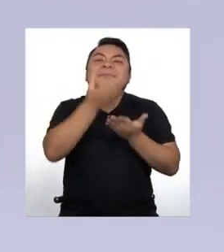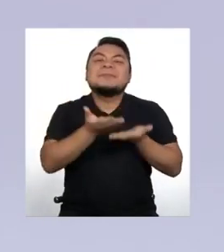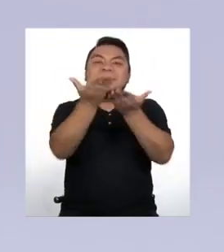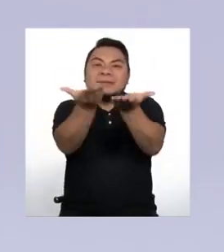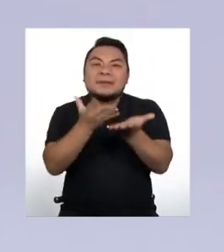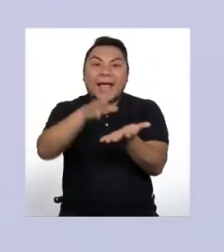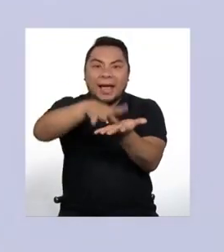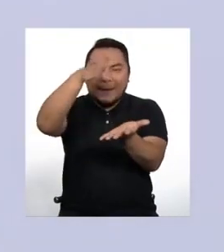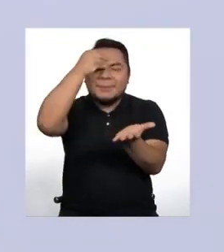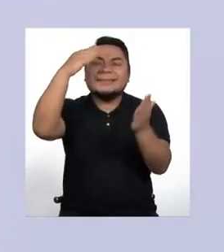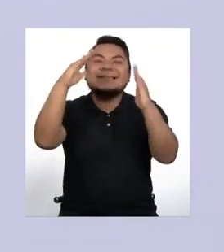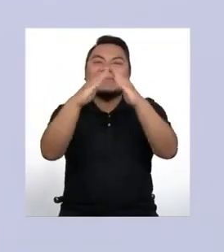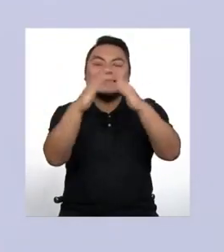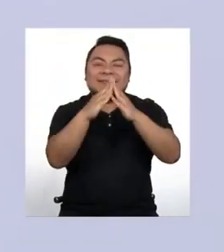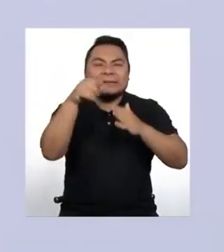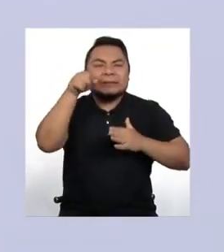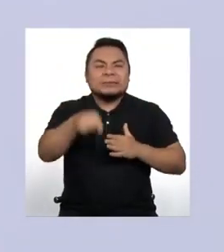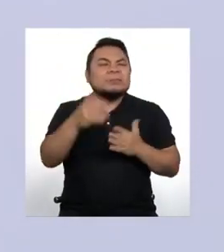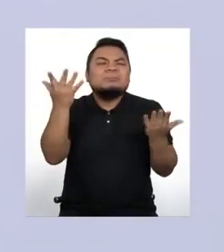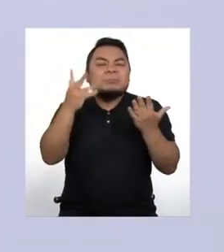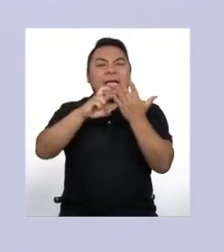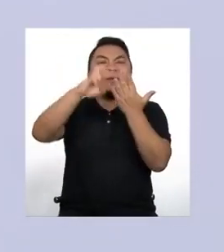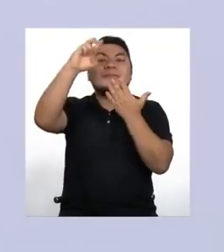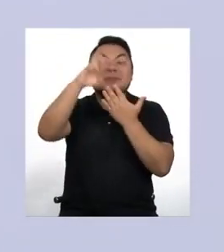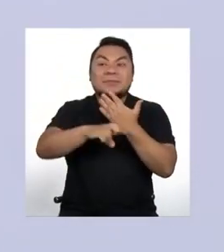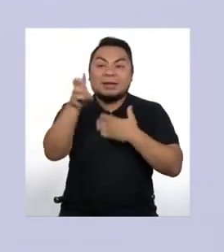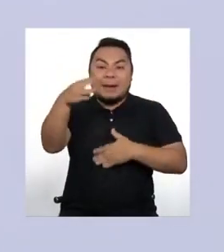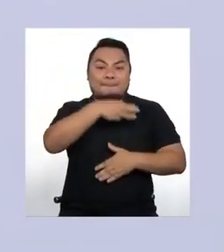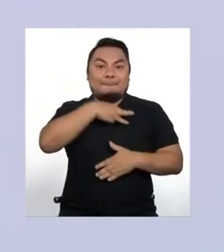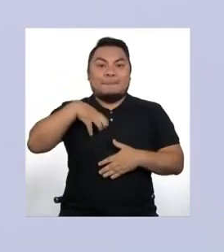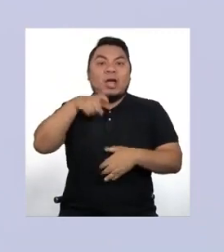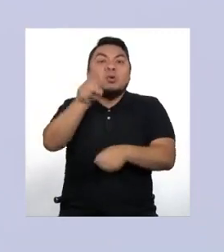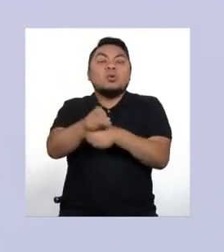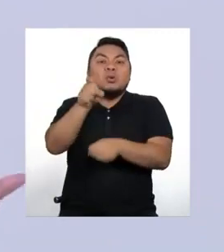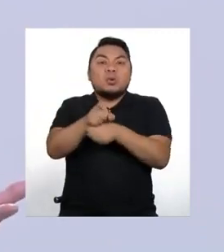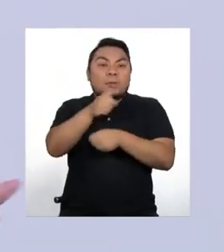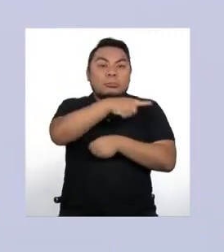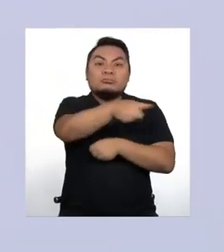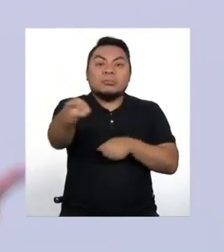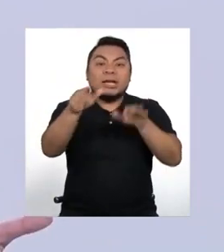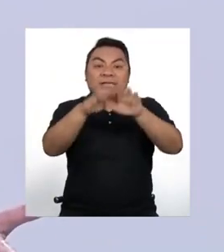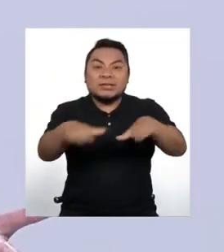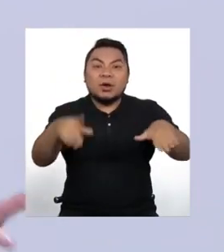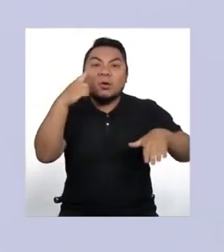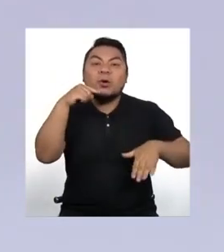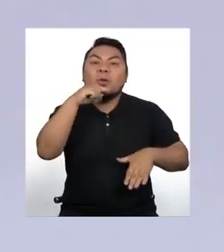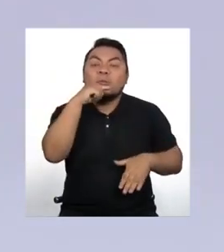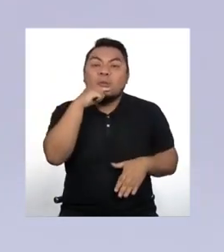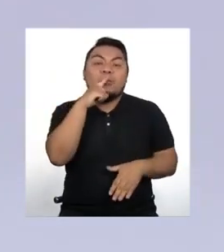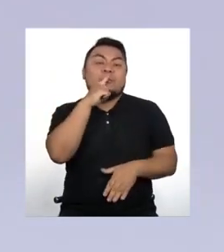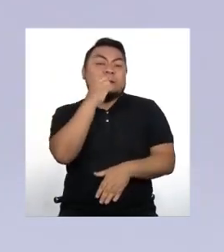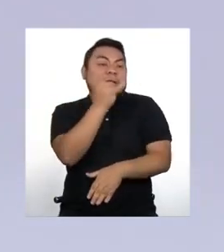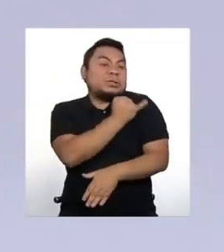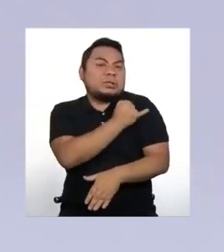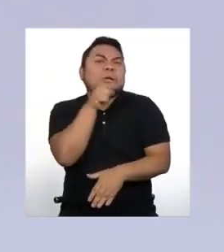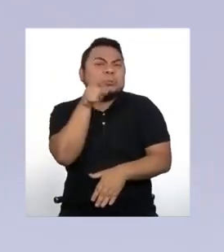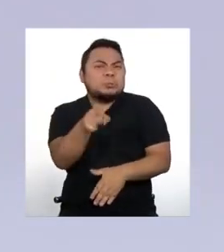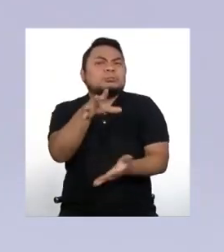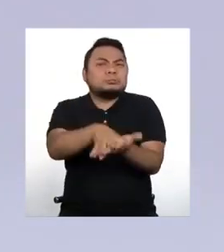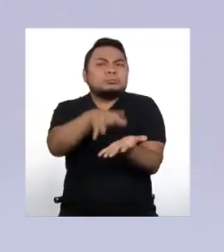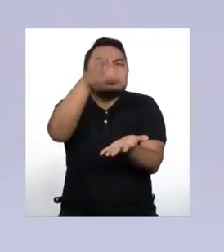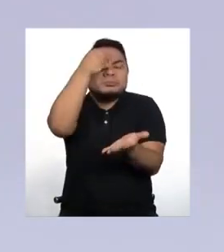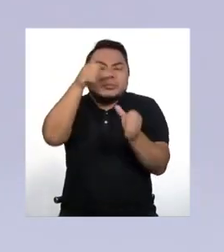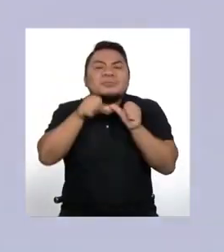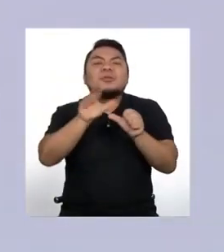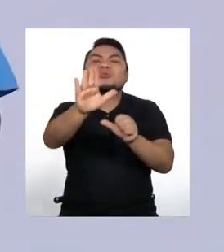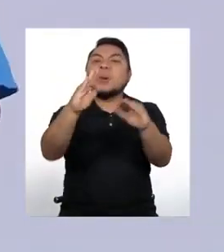aprendizaje Nos comunicamos mejor para sentirnos bien, en la cual aprenderemos a reconocer y expresar nuestras